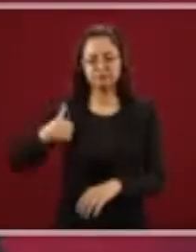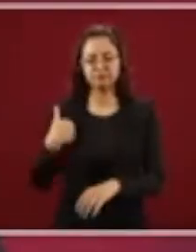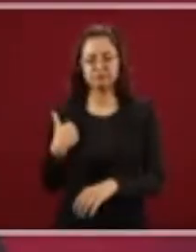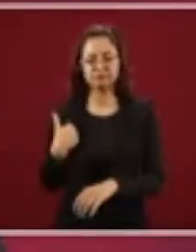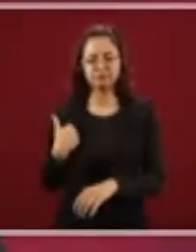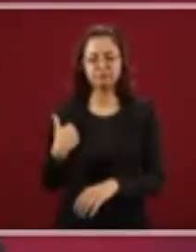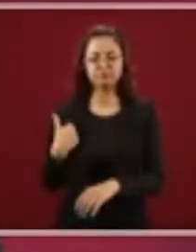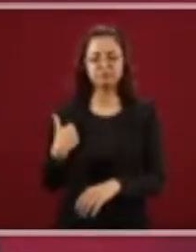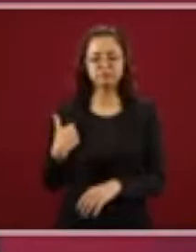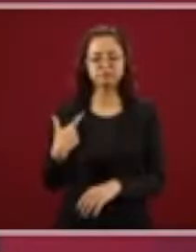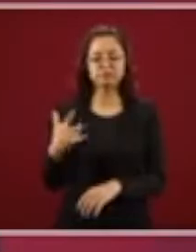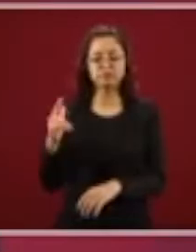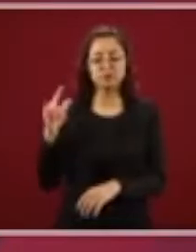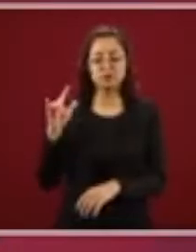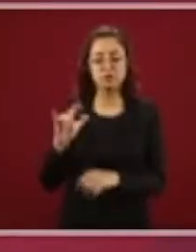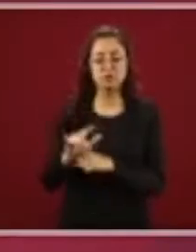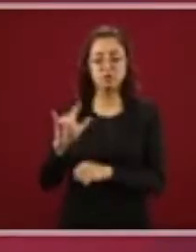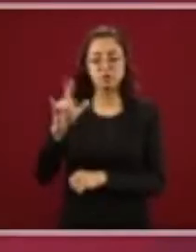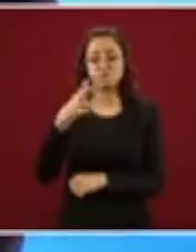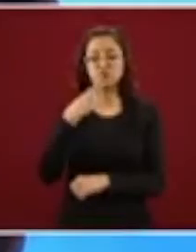para volarlo.